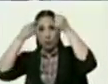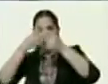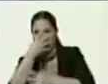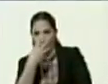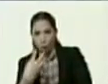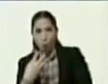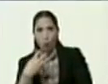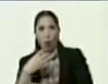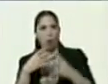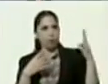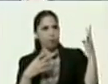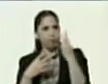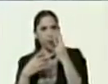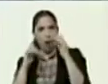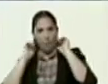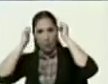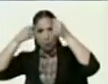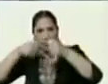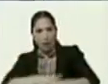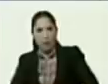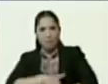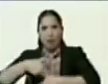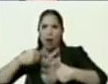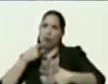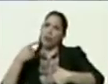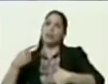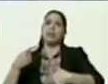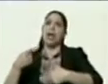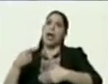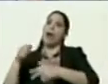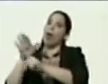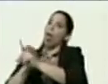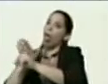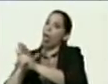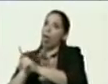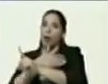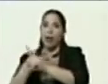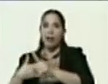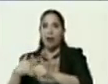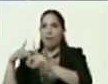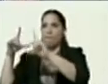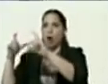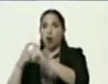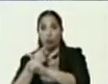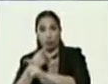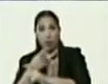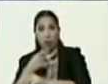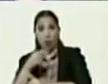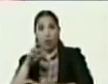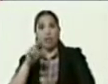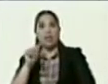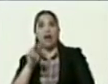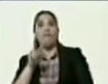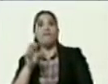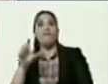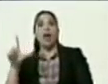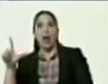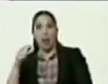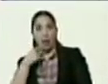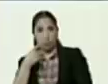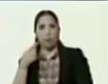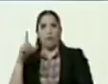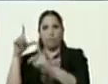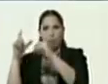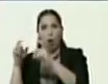aparecieron cuatro caperucitos armados y le dijeron que lo admiraban mucho y que se querían tomar una foto. Eso fue lo que dijo Alberto Federico Rabel. Se tomó una foto con alias el